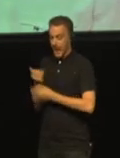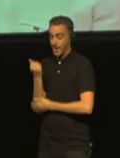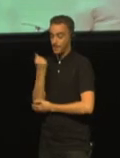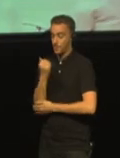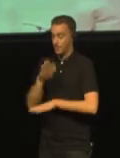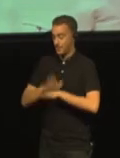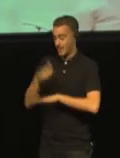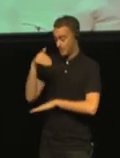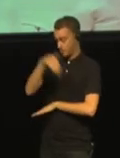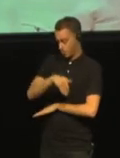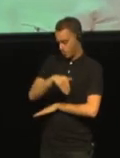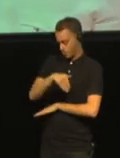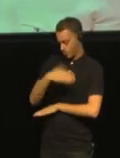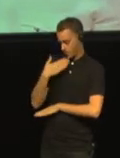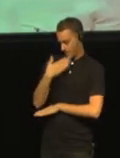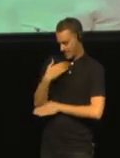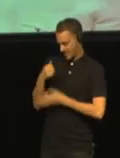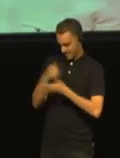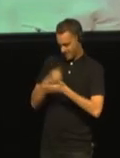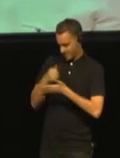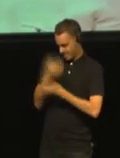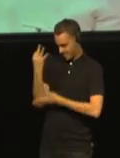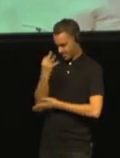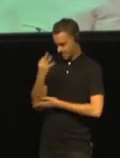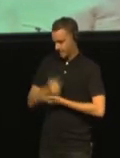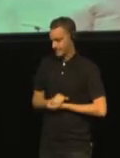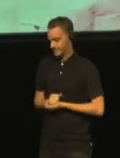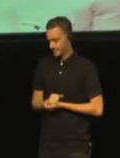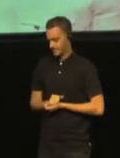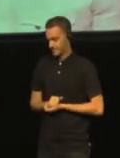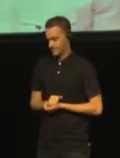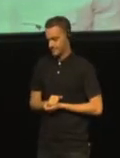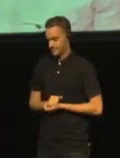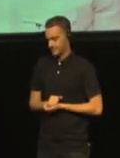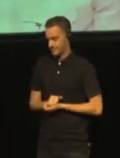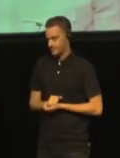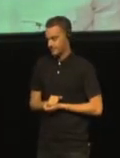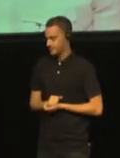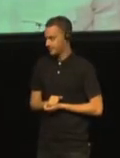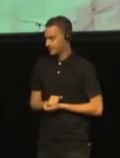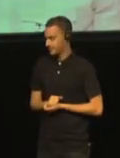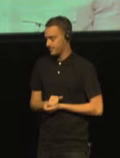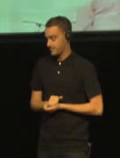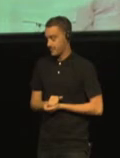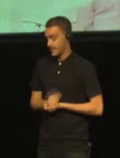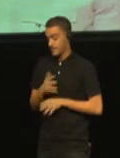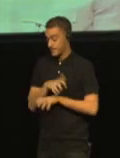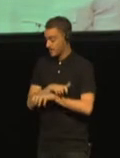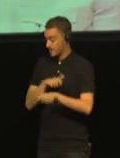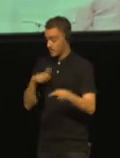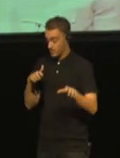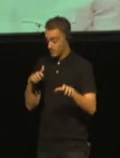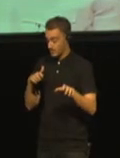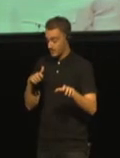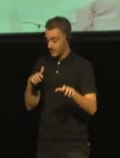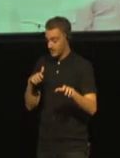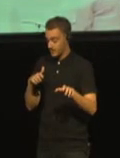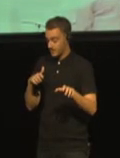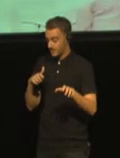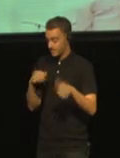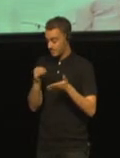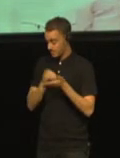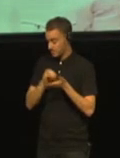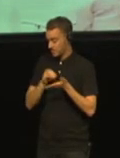apoyo para el voto, para que ellos puedan votar. La mayor parte de las veces, los derechos de accesibilidad